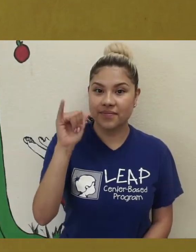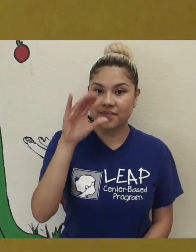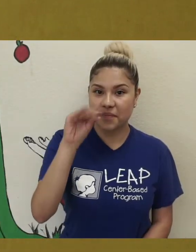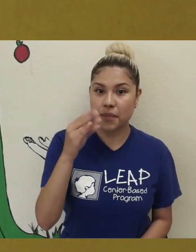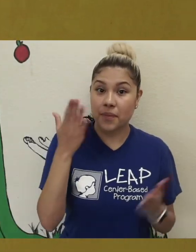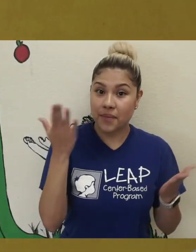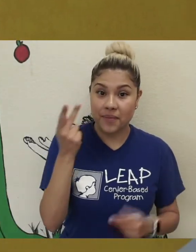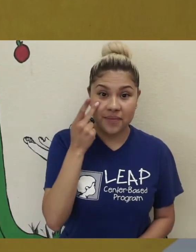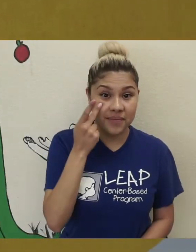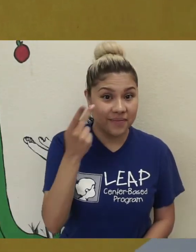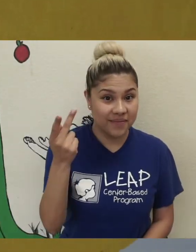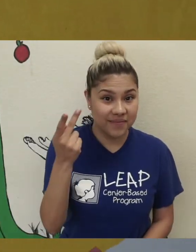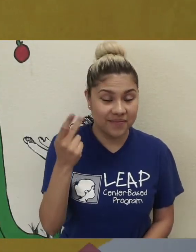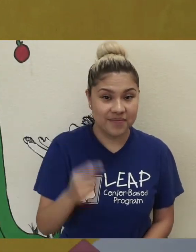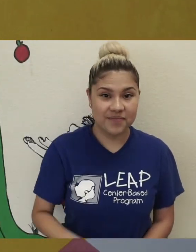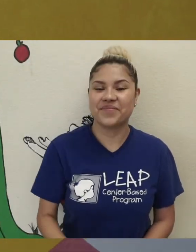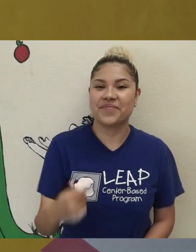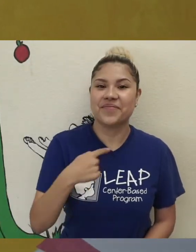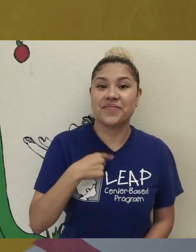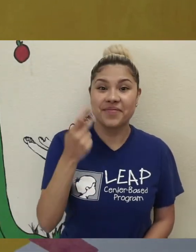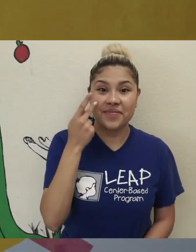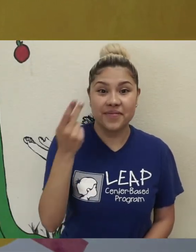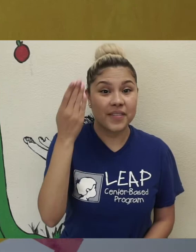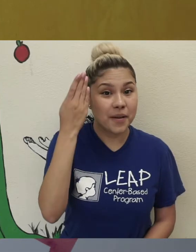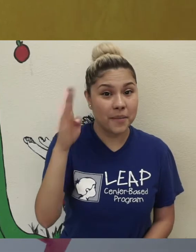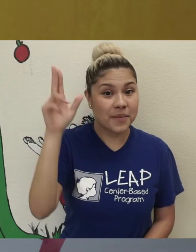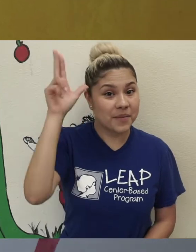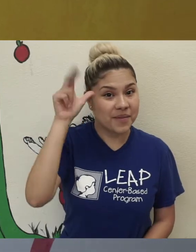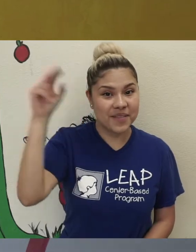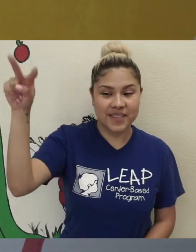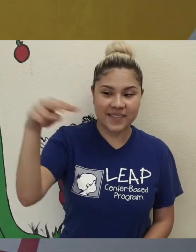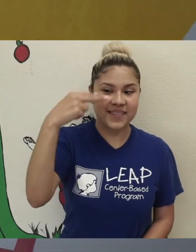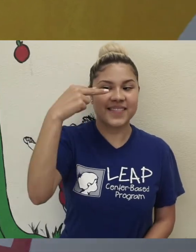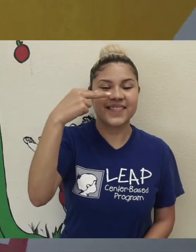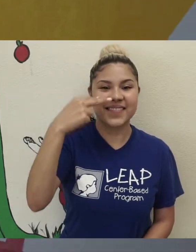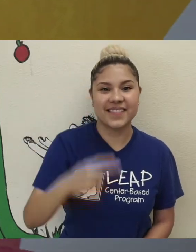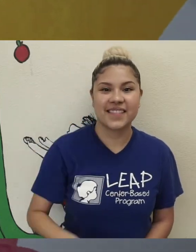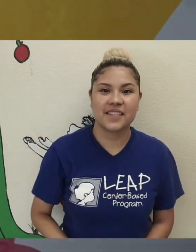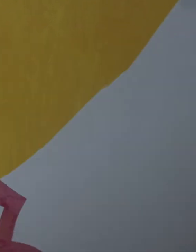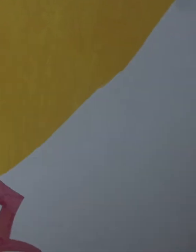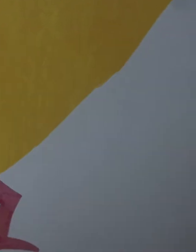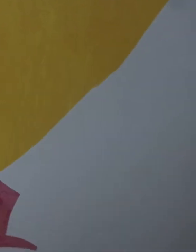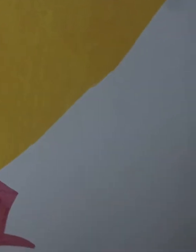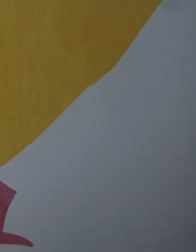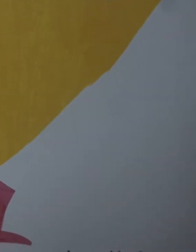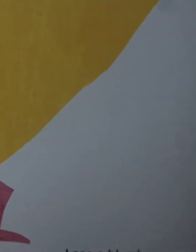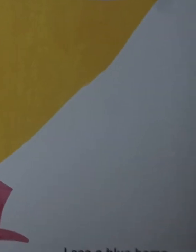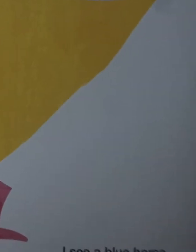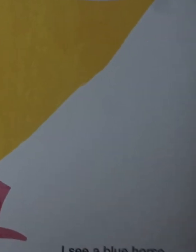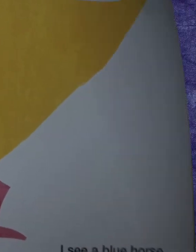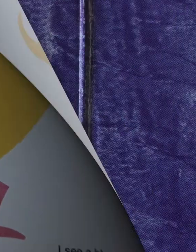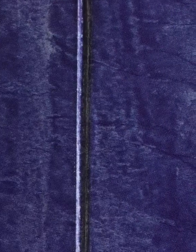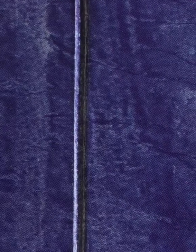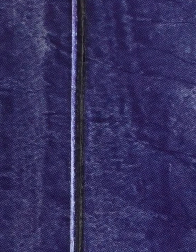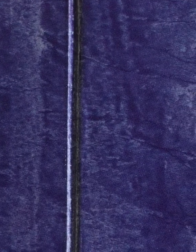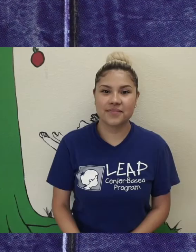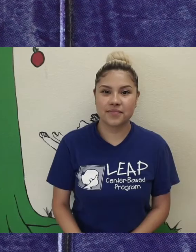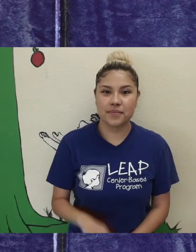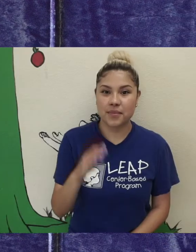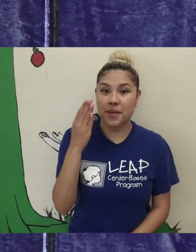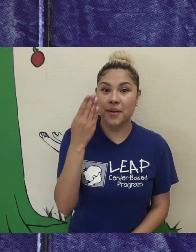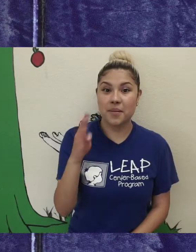Pato amarillo, ¿qué ves ahí? Yo veo un caballo azul que me mira a mí.